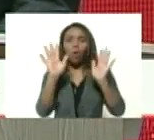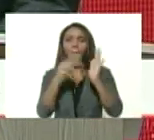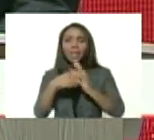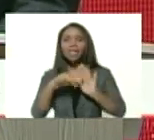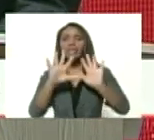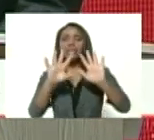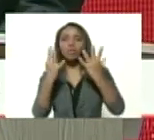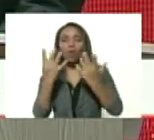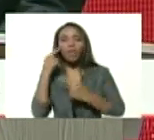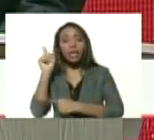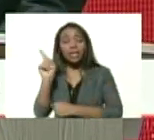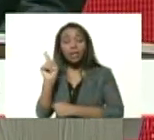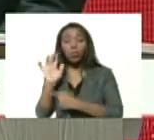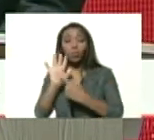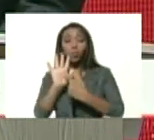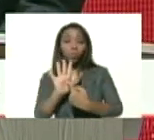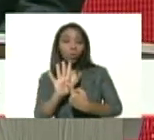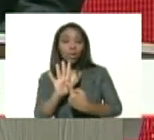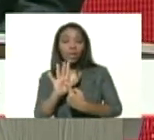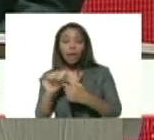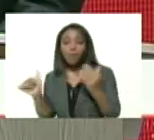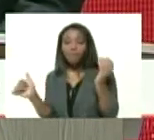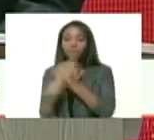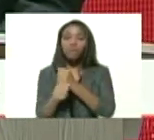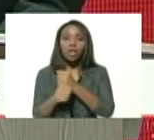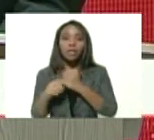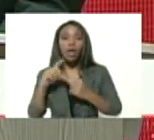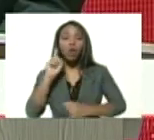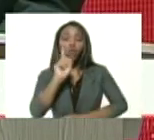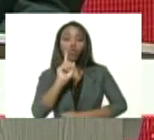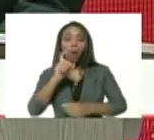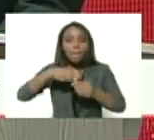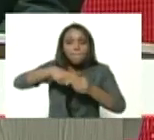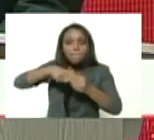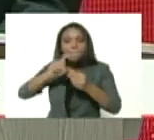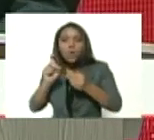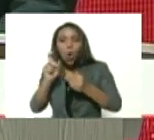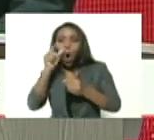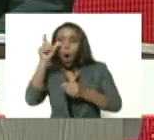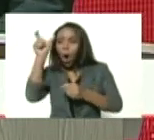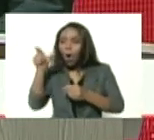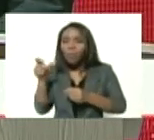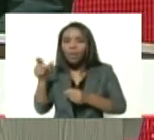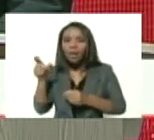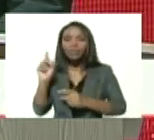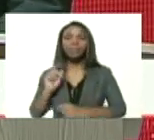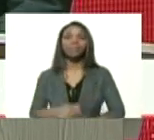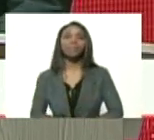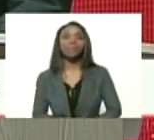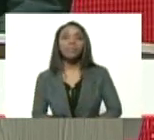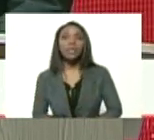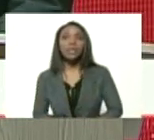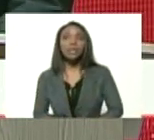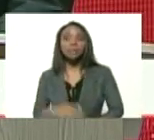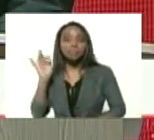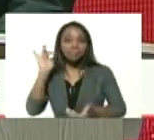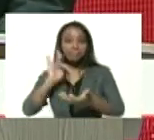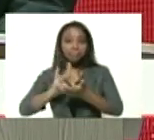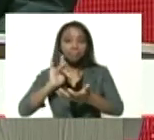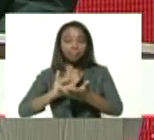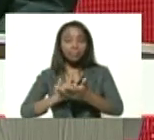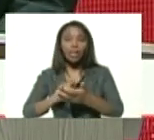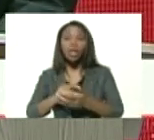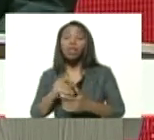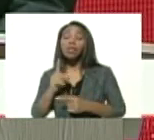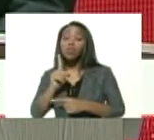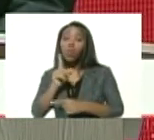devela a través de la captura de un desertor llamado Osvaldo García Palomo la presencia de un